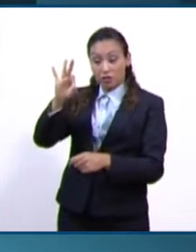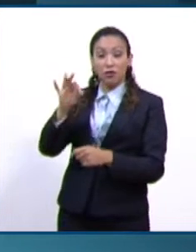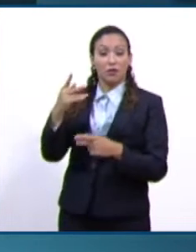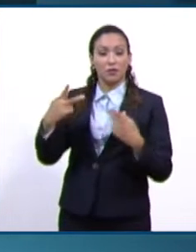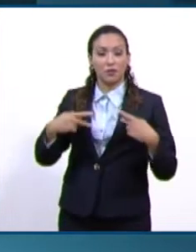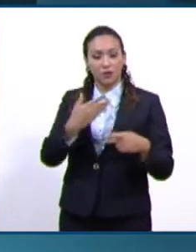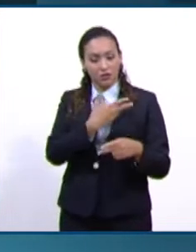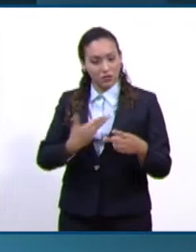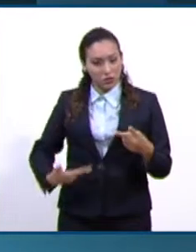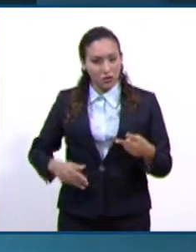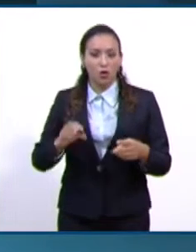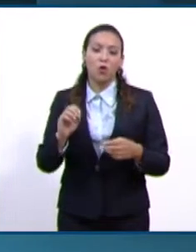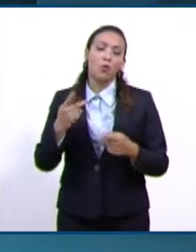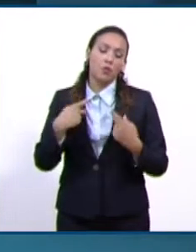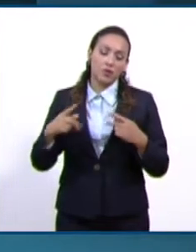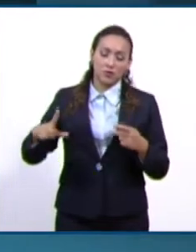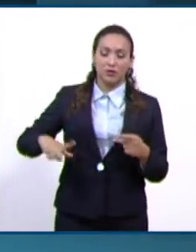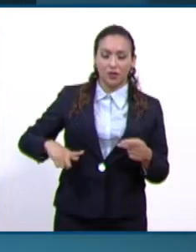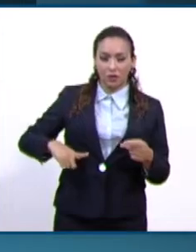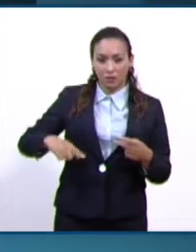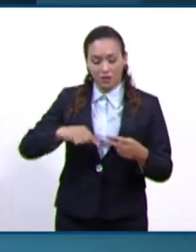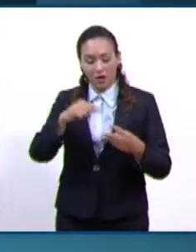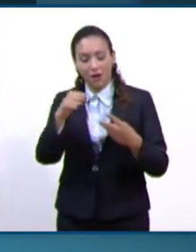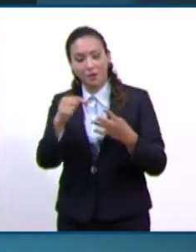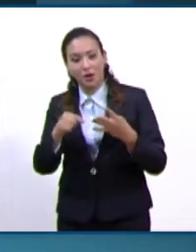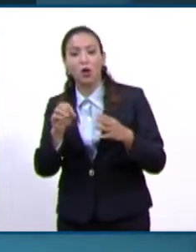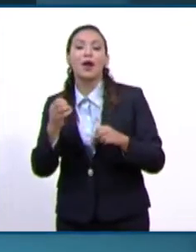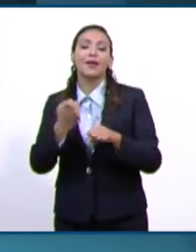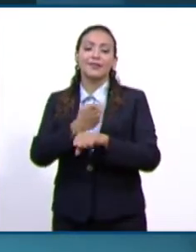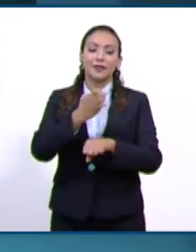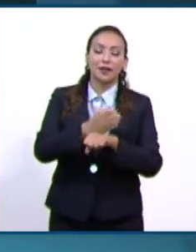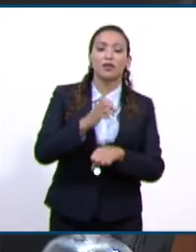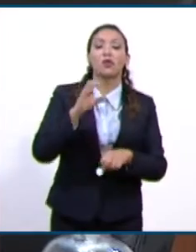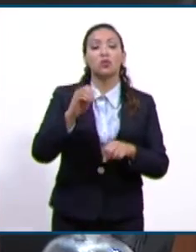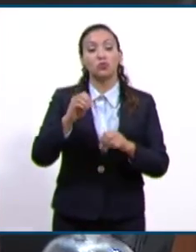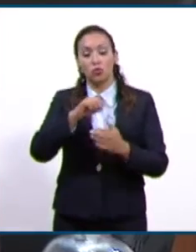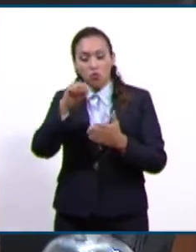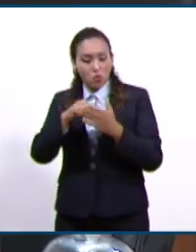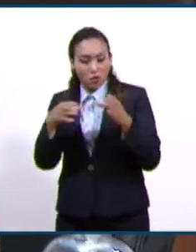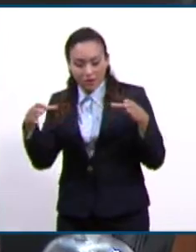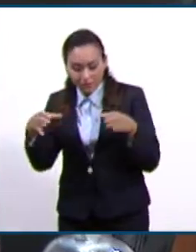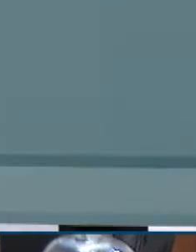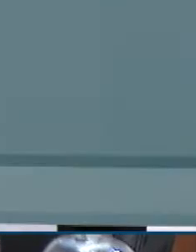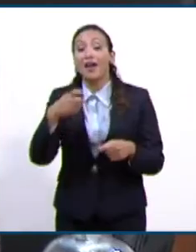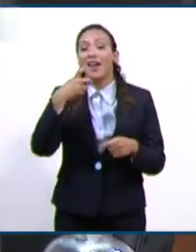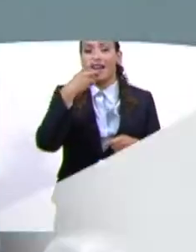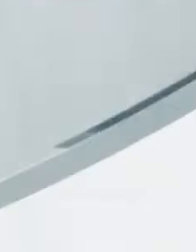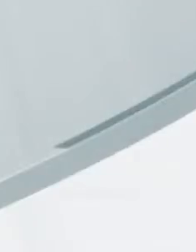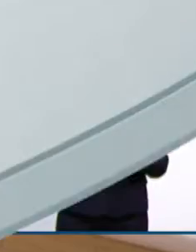de la Unión y estatales, así como también de los ayuntamientos.